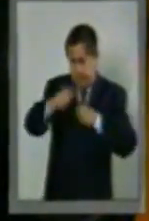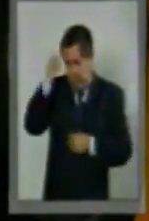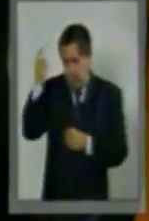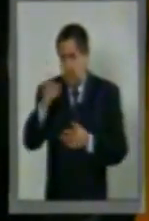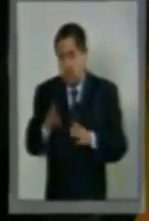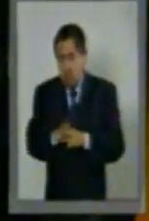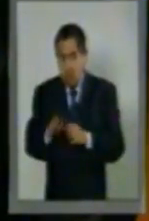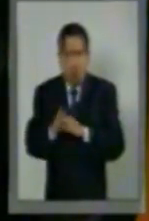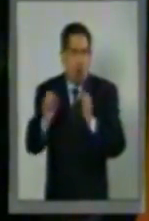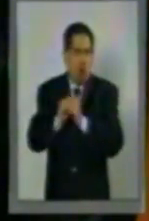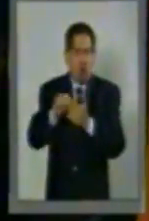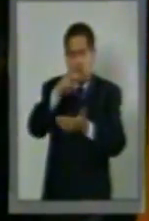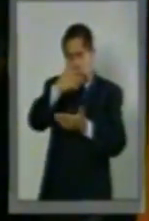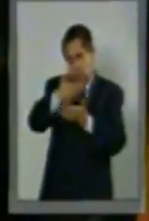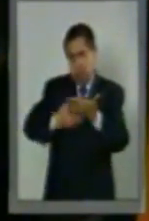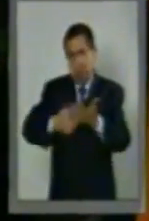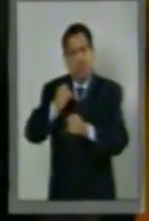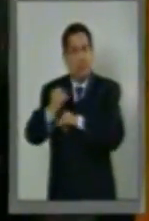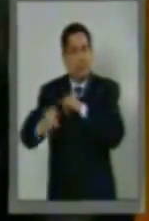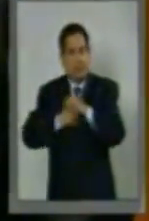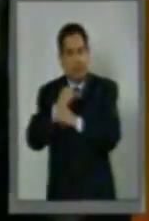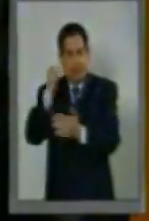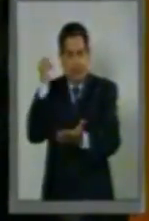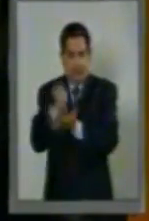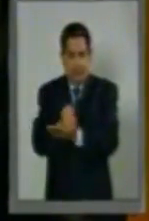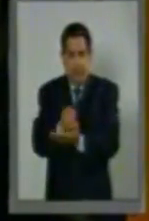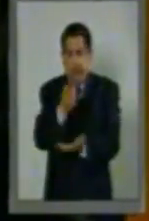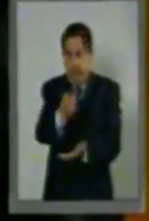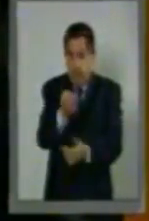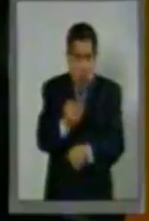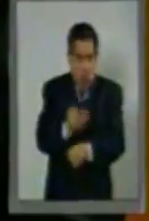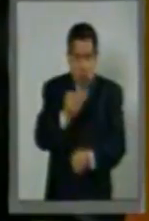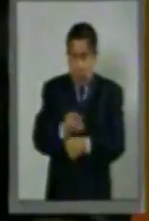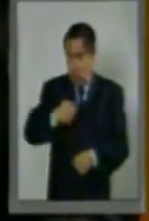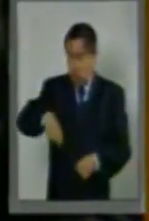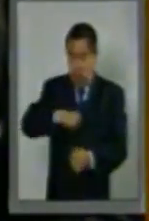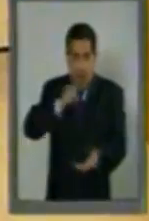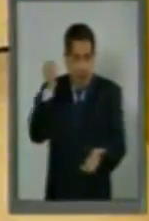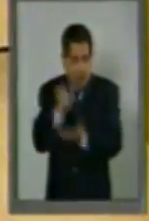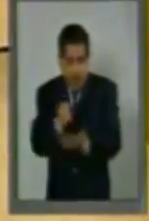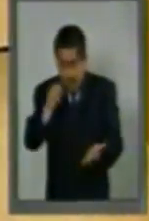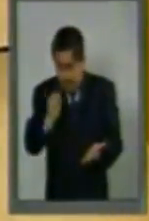de instrumentos internacionales como el que hoy tenemos la oportunidad de aprobar.